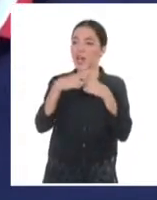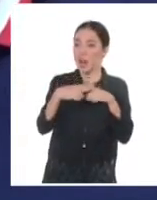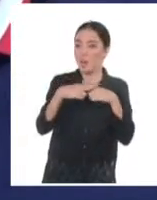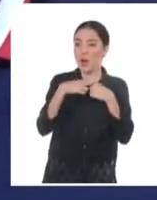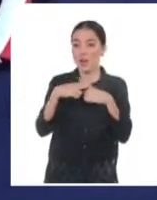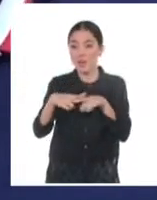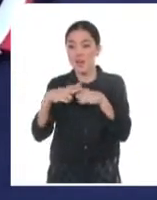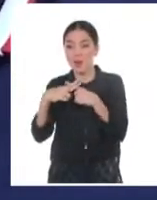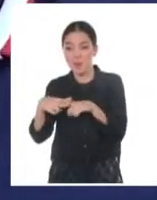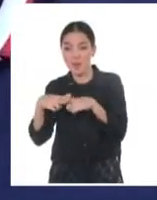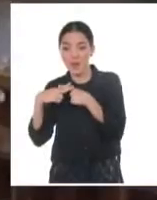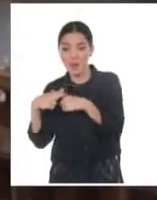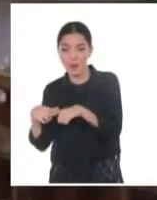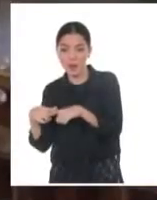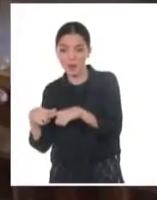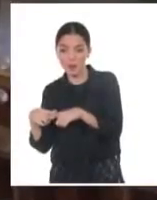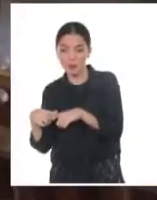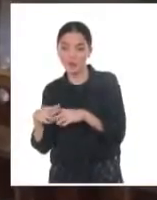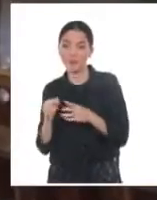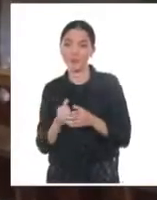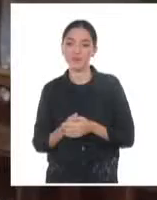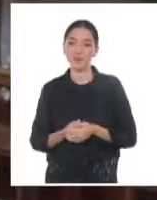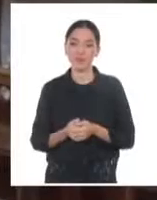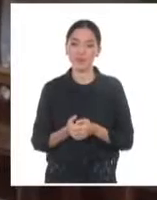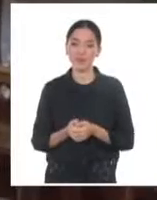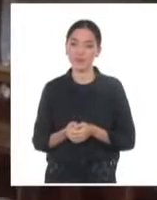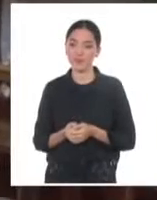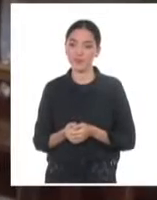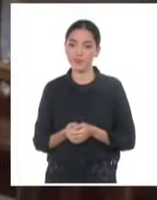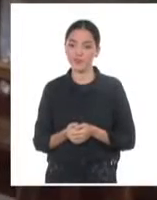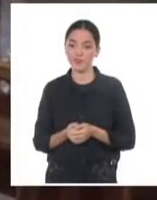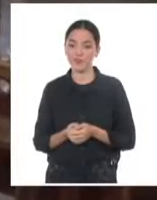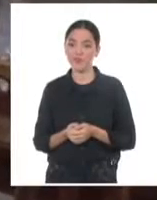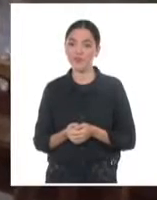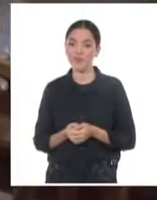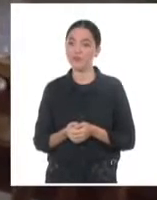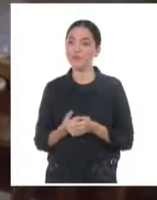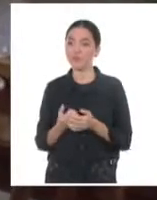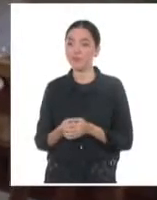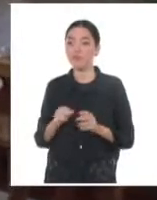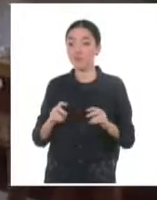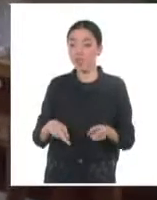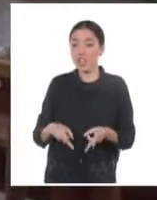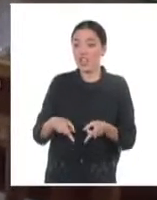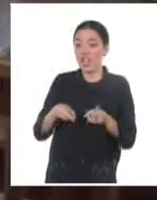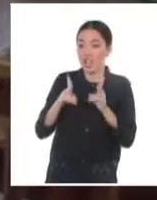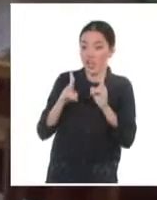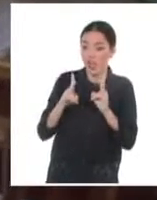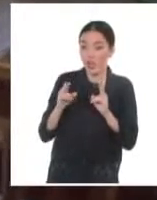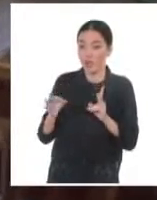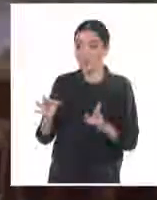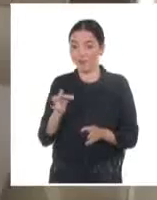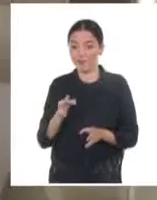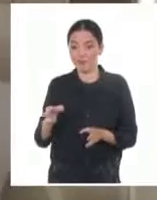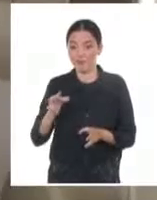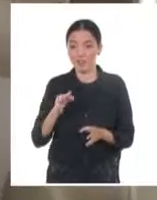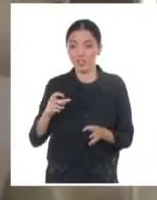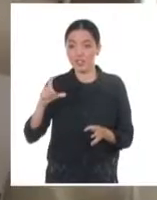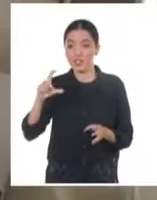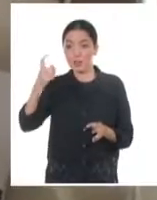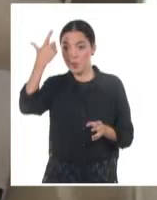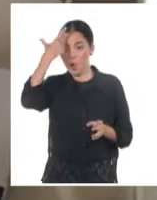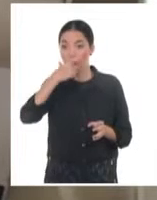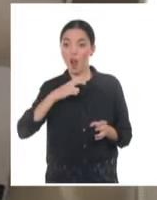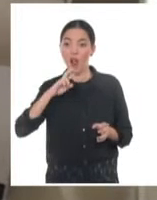como internacionales de restauración. La devolución a la ciudad de Cárdenas del Hotel La Dominica, Monumento Nacional, ya es un triunfo. Pero